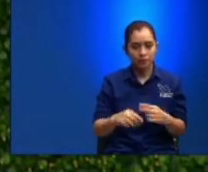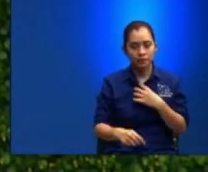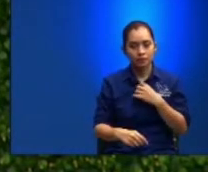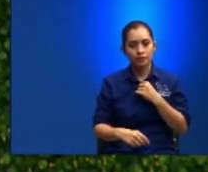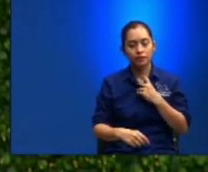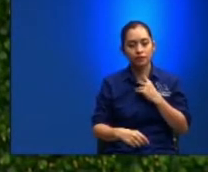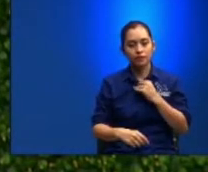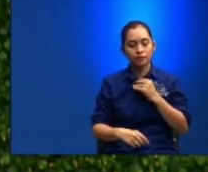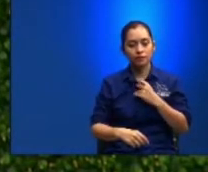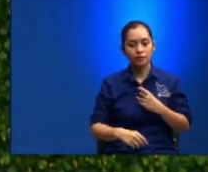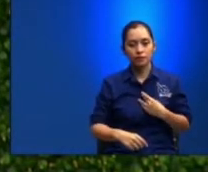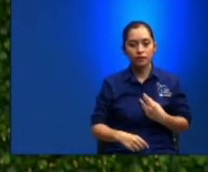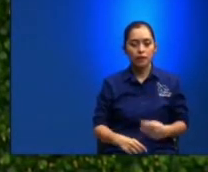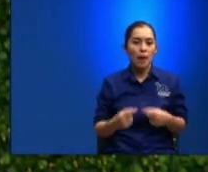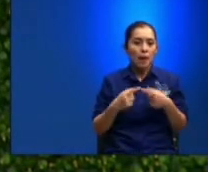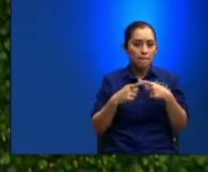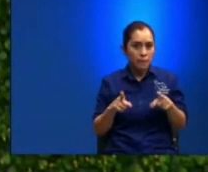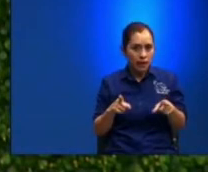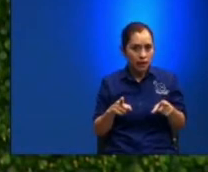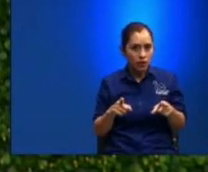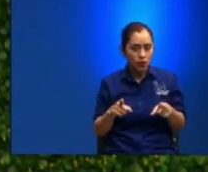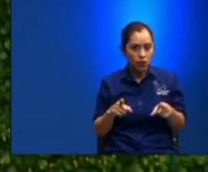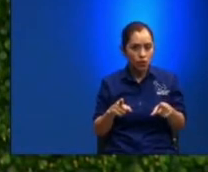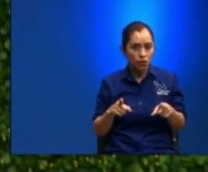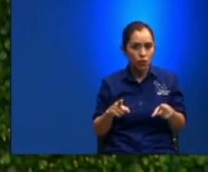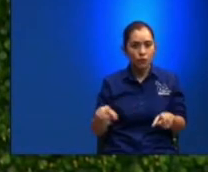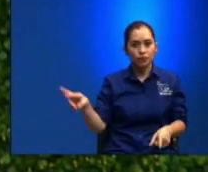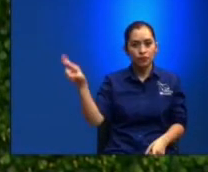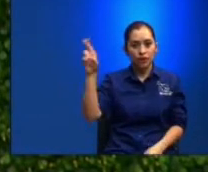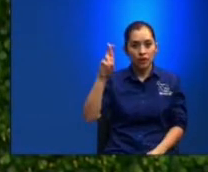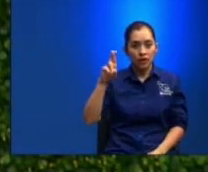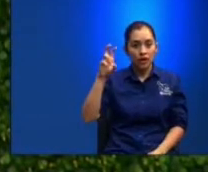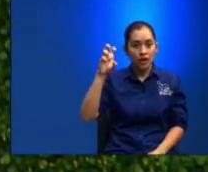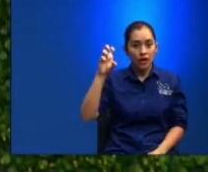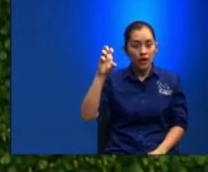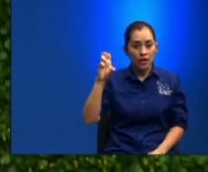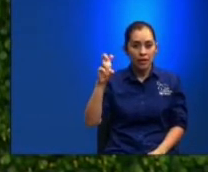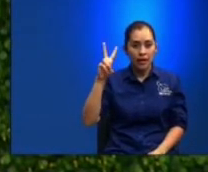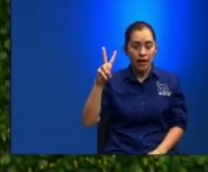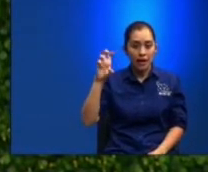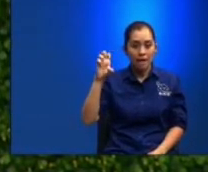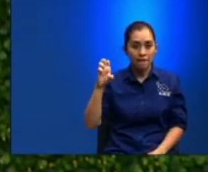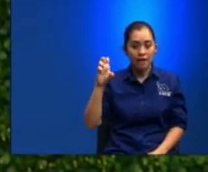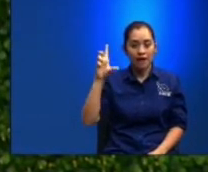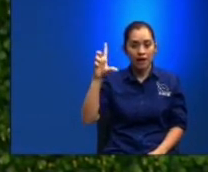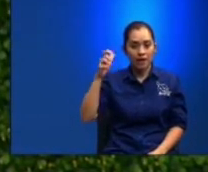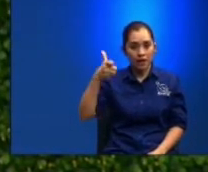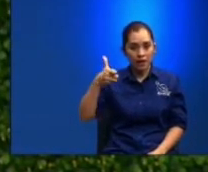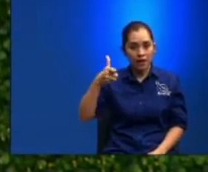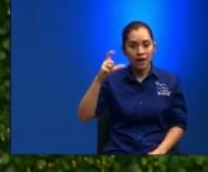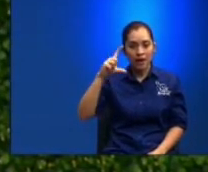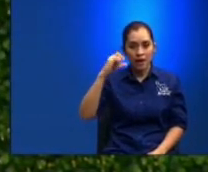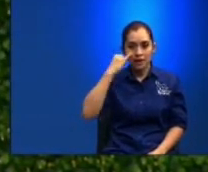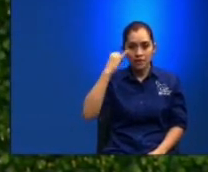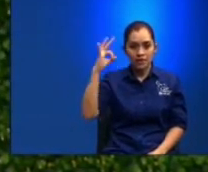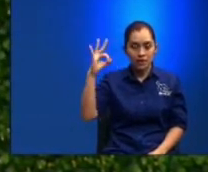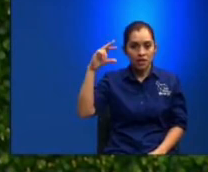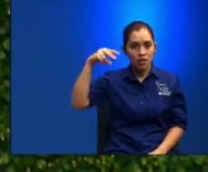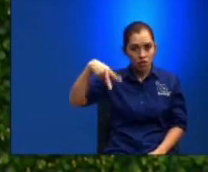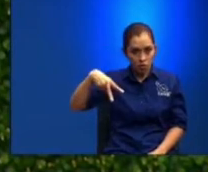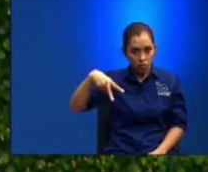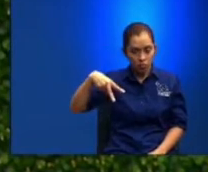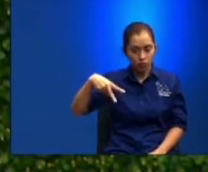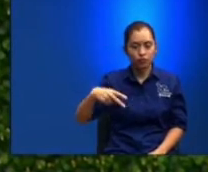de lo que le estoy diciendo es revelación es básica la revelación es básica para que nosotros vamos salir del mundo